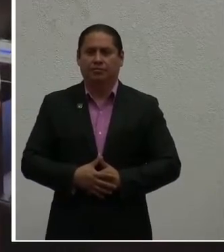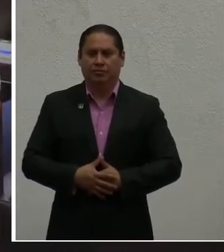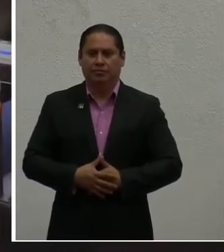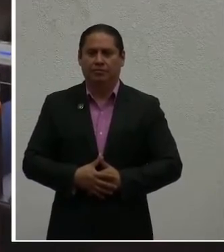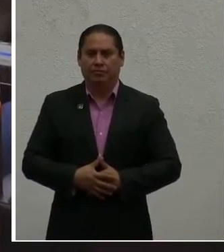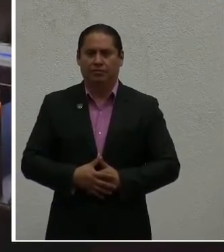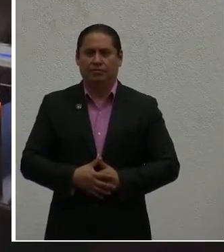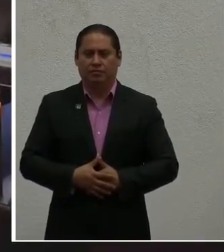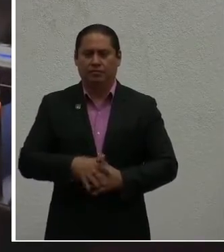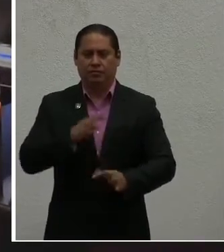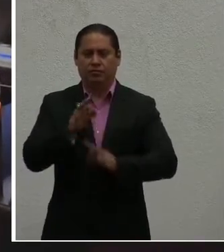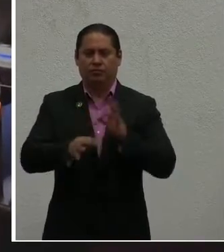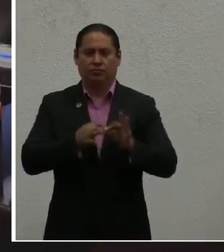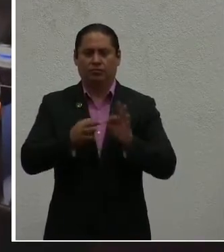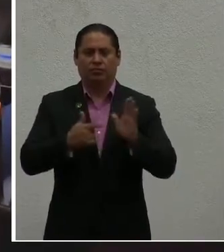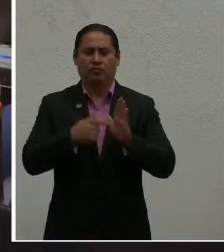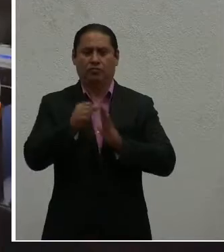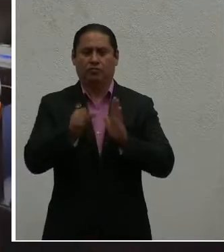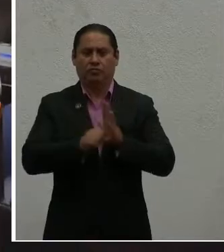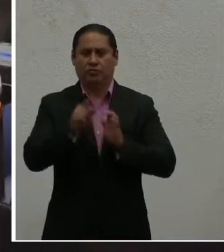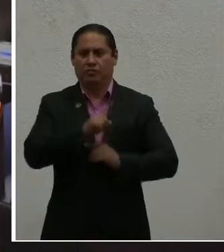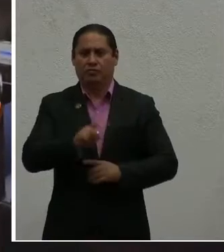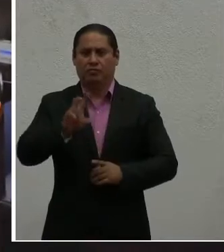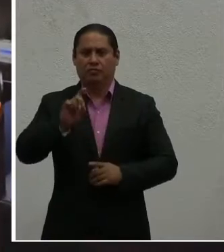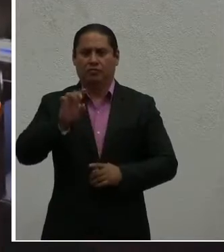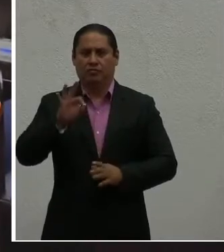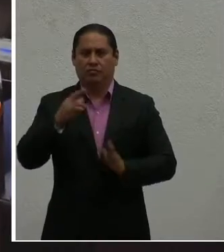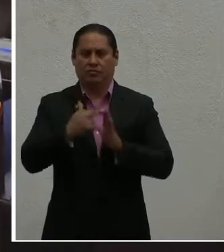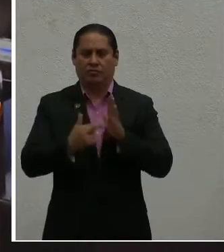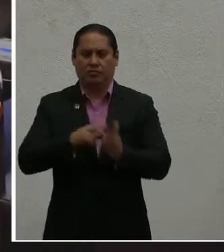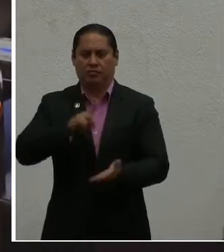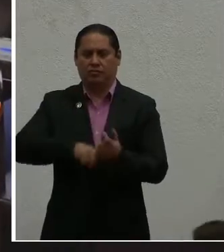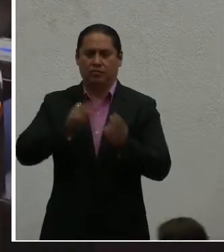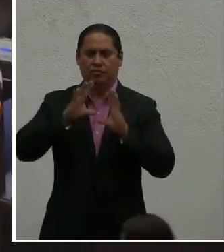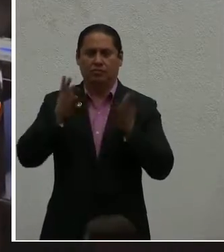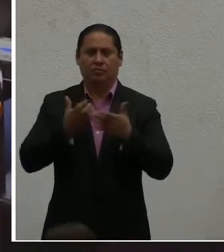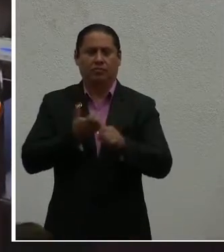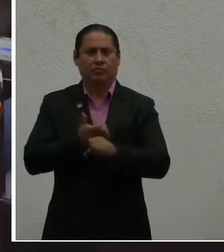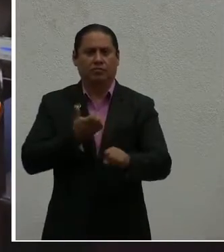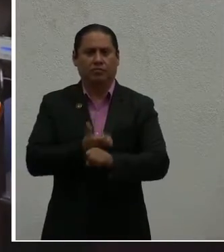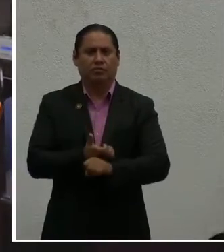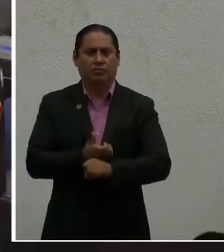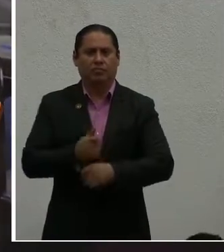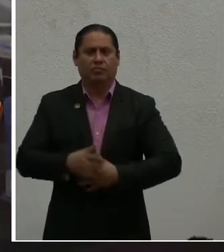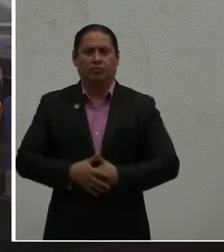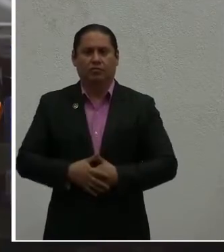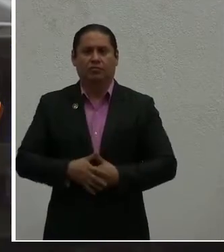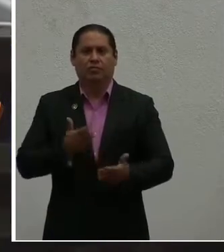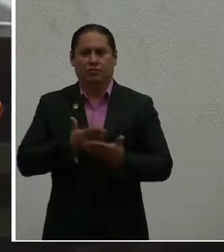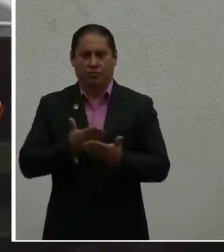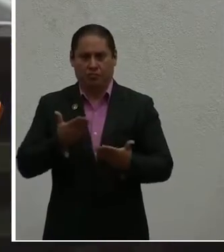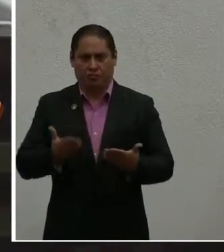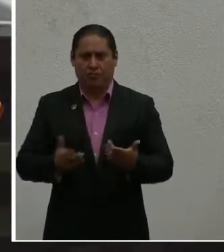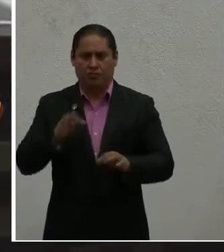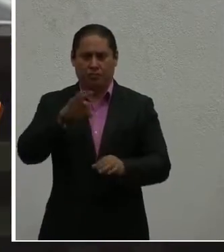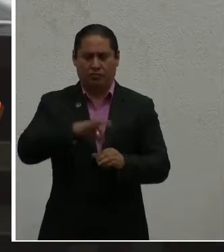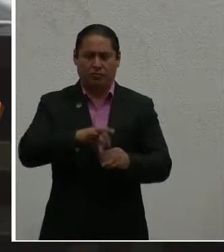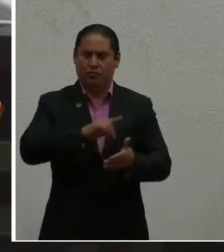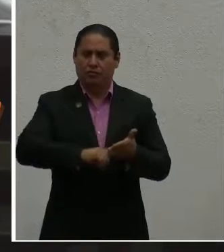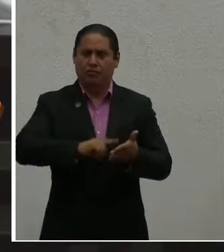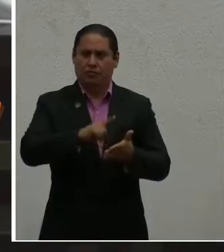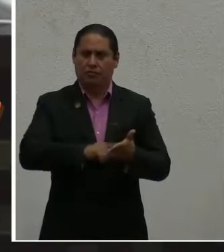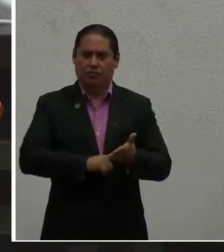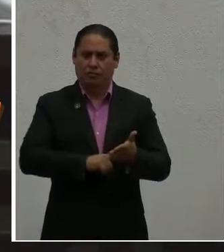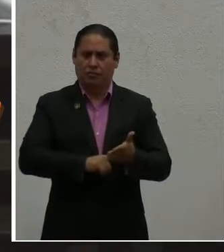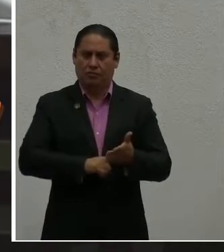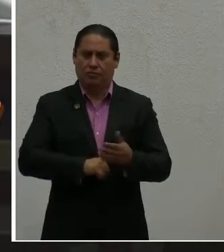En cumplimiento al artículo 133 del reglamento interior de este propio Poder Legislativo, procedemos a someter a votación nominal